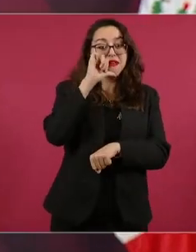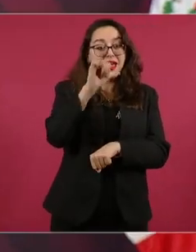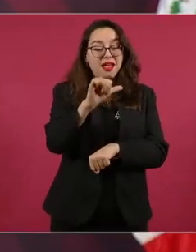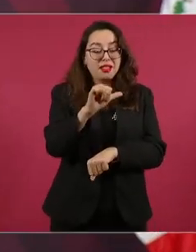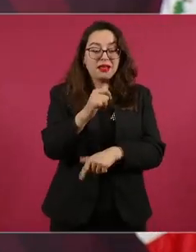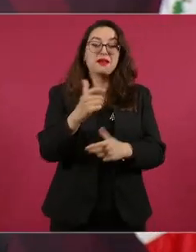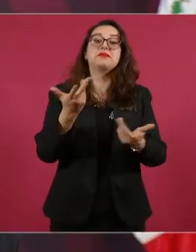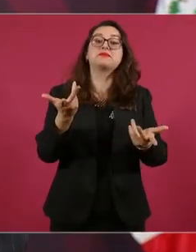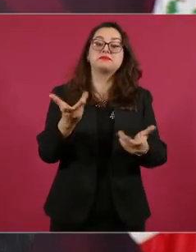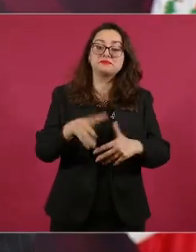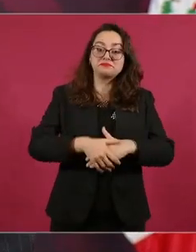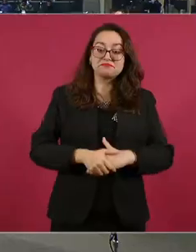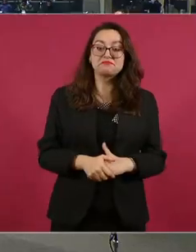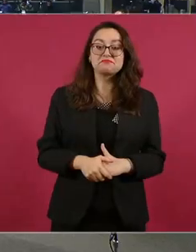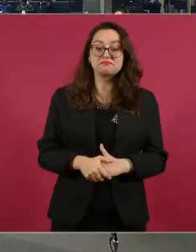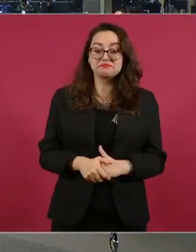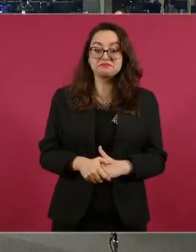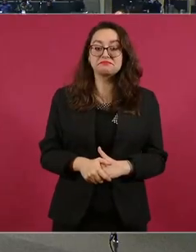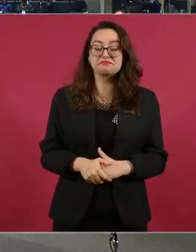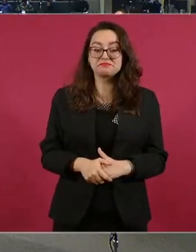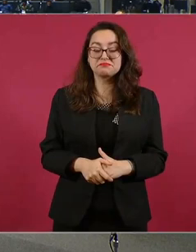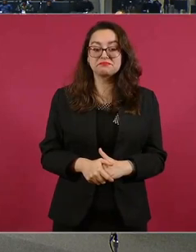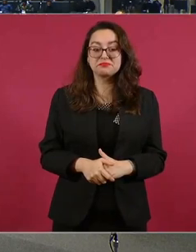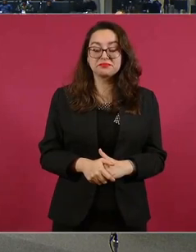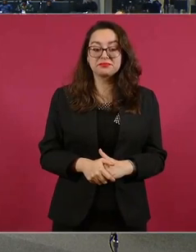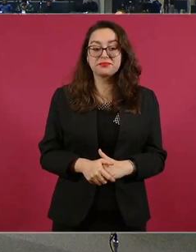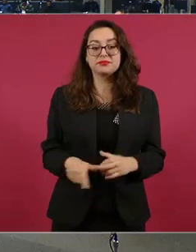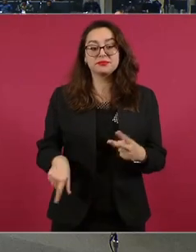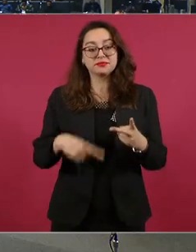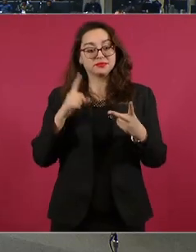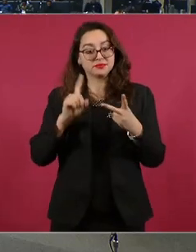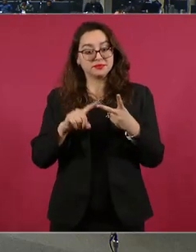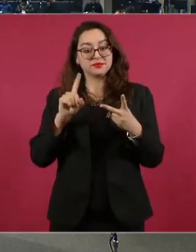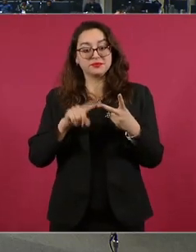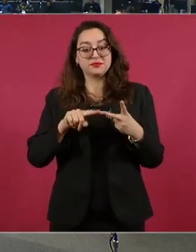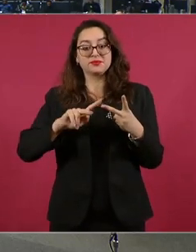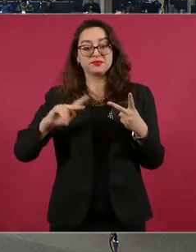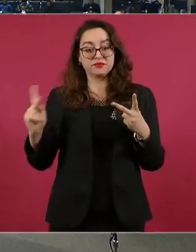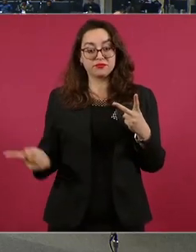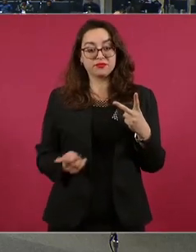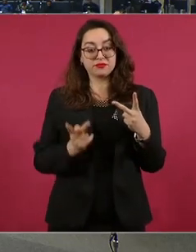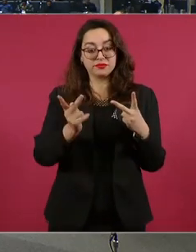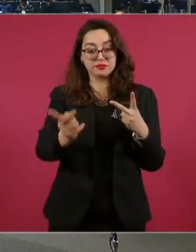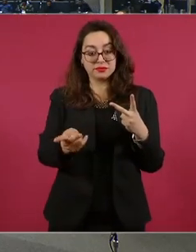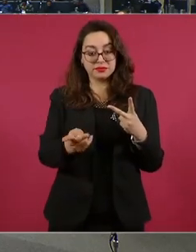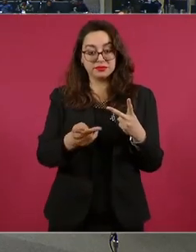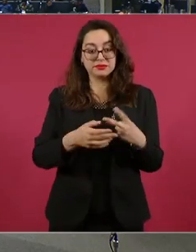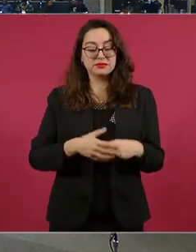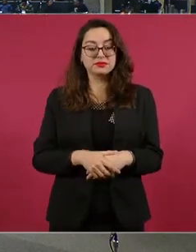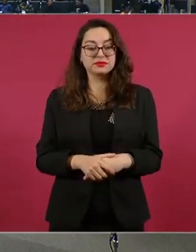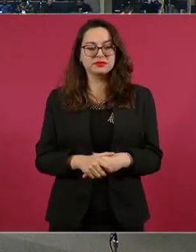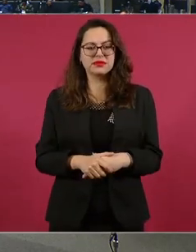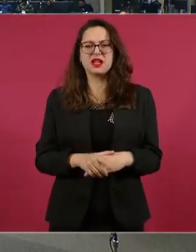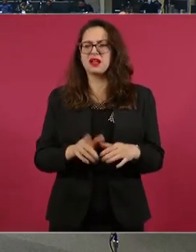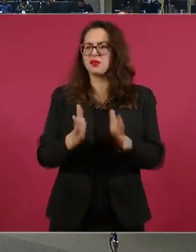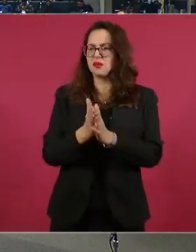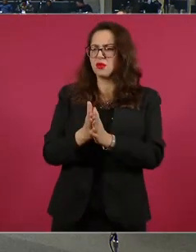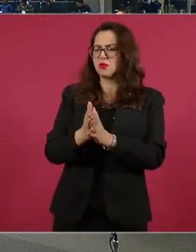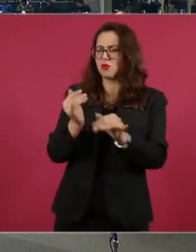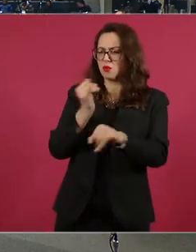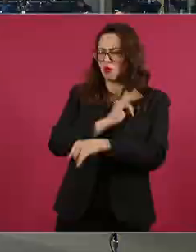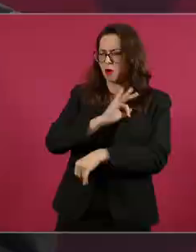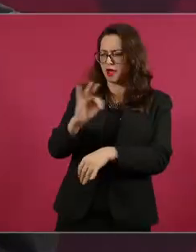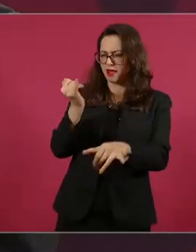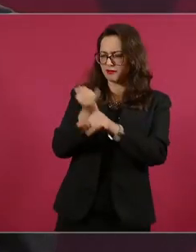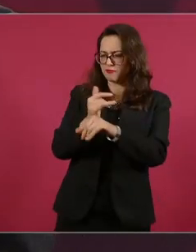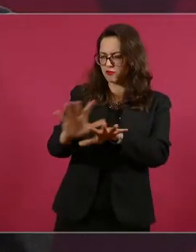transgénico. Sí, y en una segunda pregunta, señor presidente. Nos das la información,